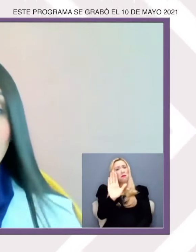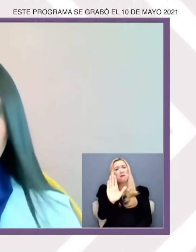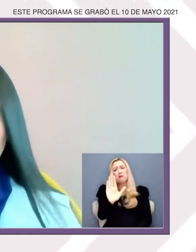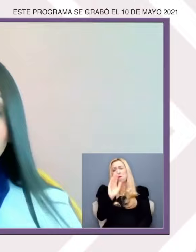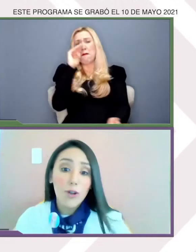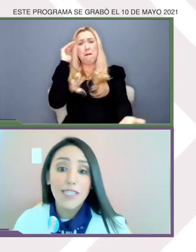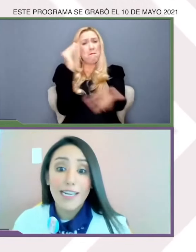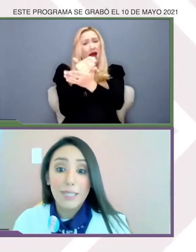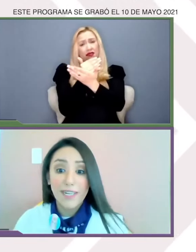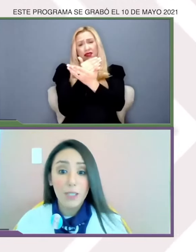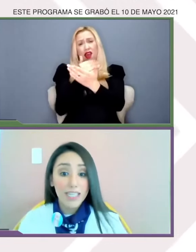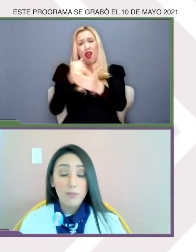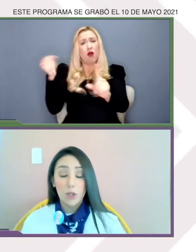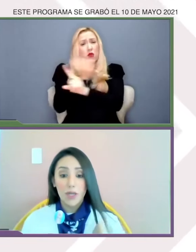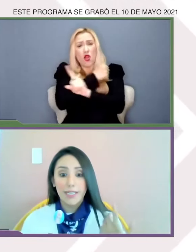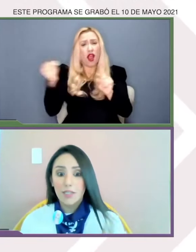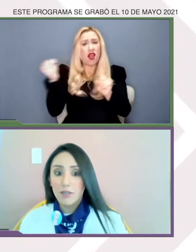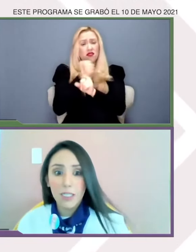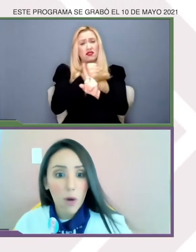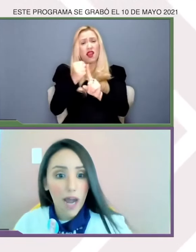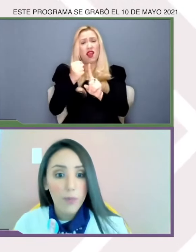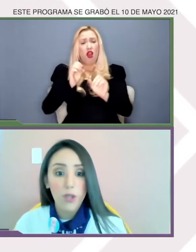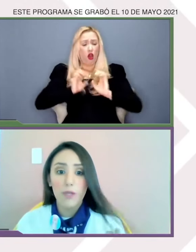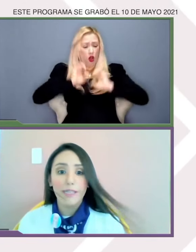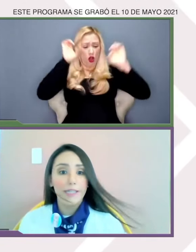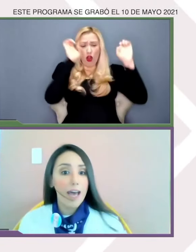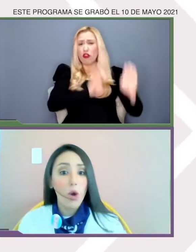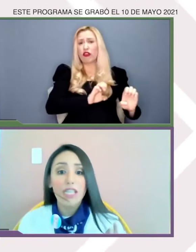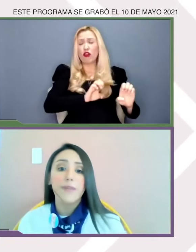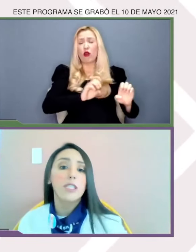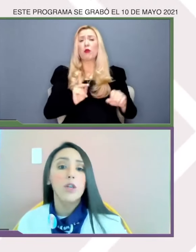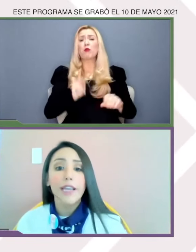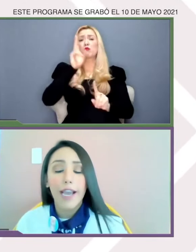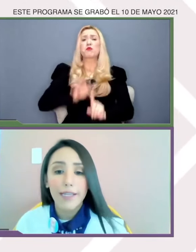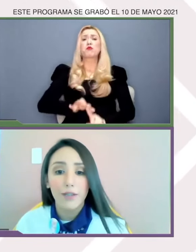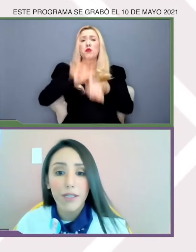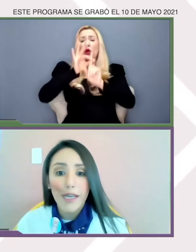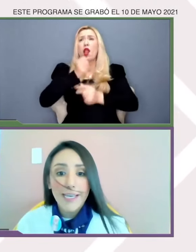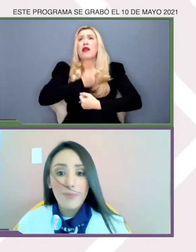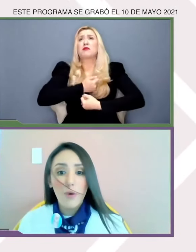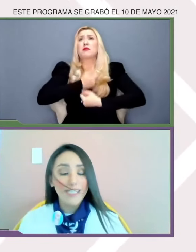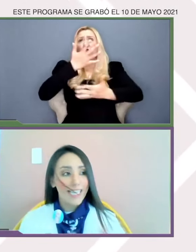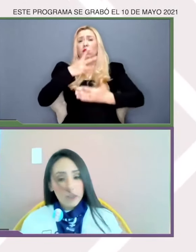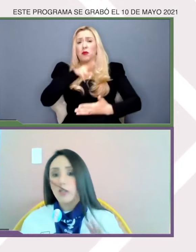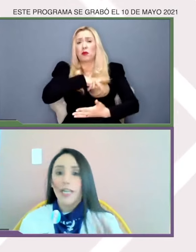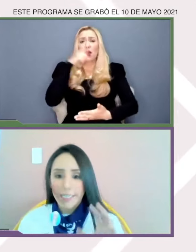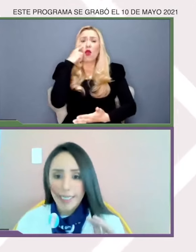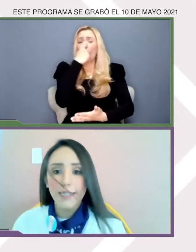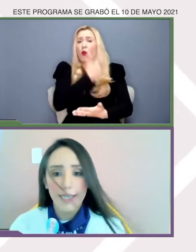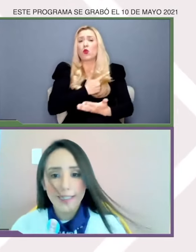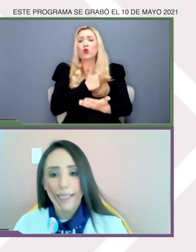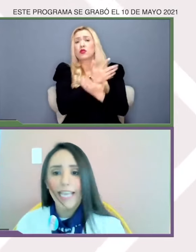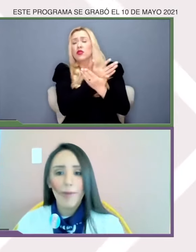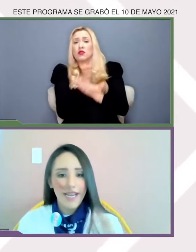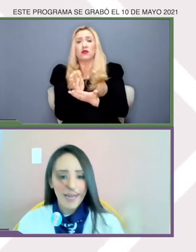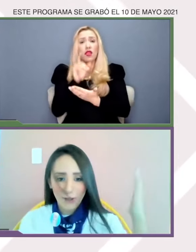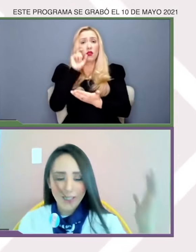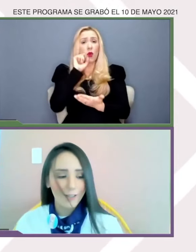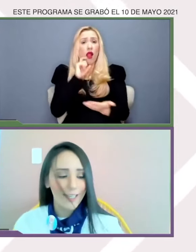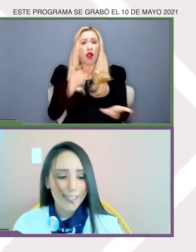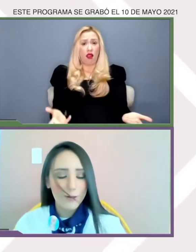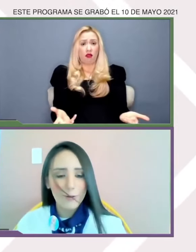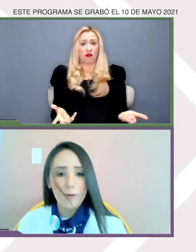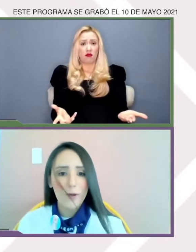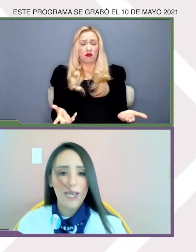y a los crímenes de odio hacia las personas por su orientación sexual, por su identidad o expresión de género. Y pues estudios recientes, que ya